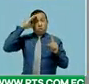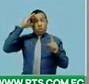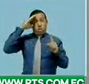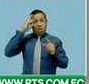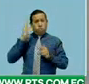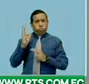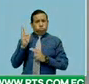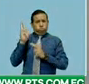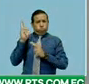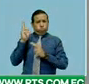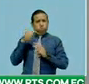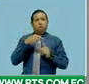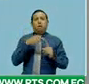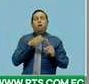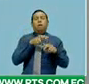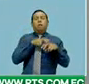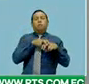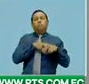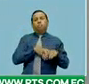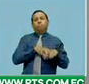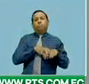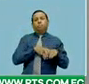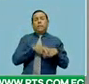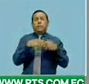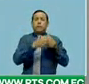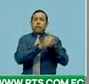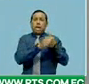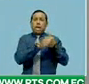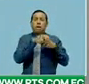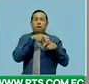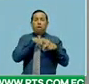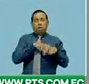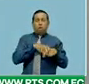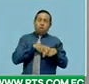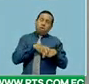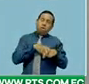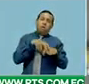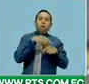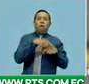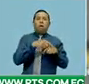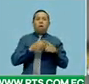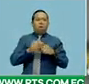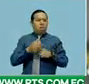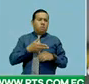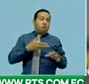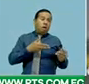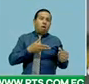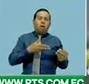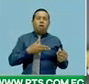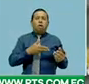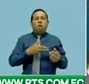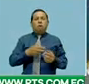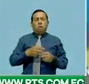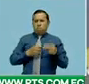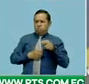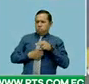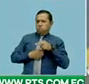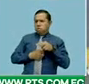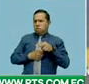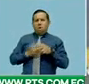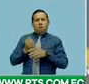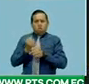prácticamente sentado al lado de la isla, no le dieron oportunidad pues a defenderse. Al notar que los antisociales tenían